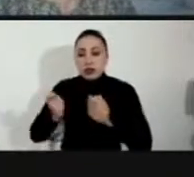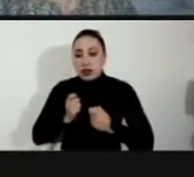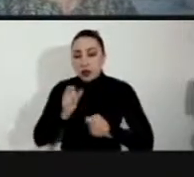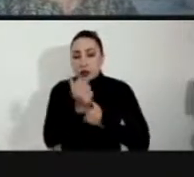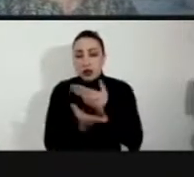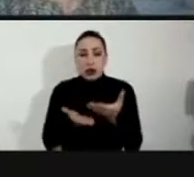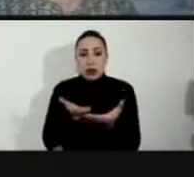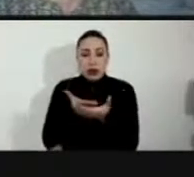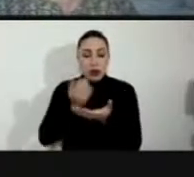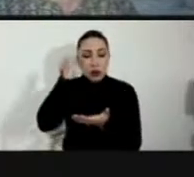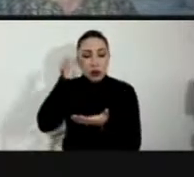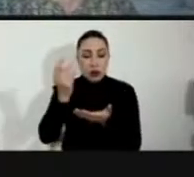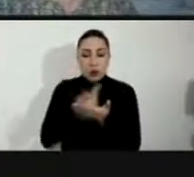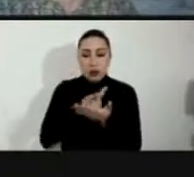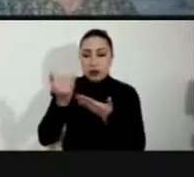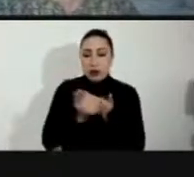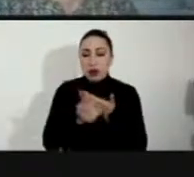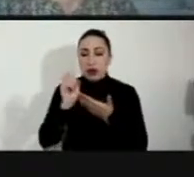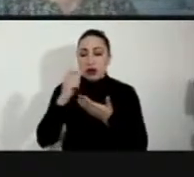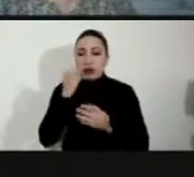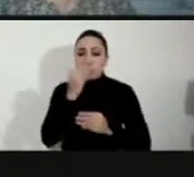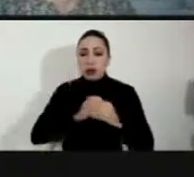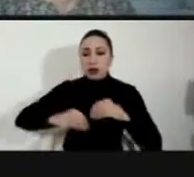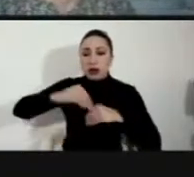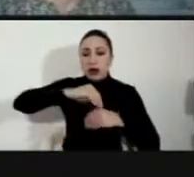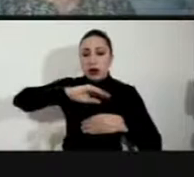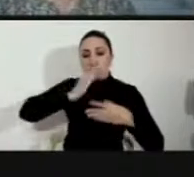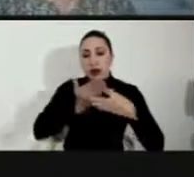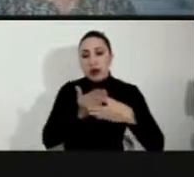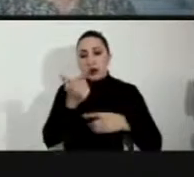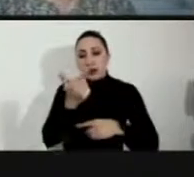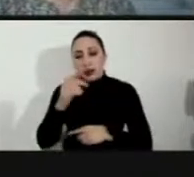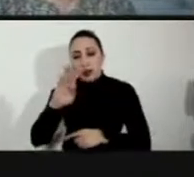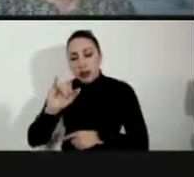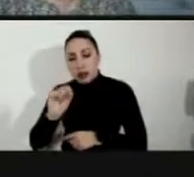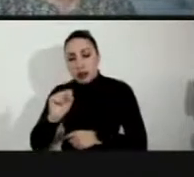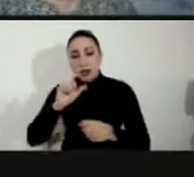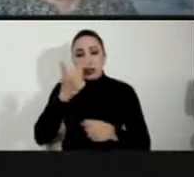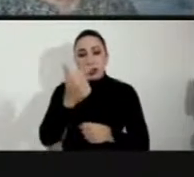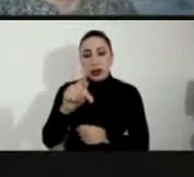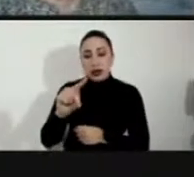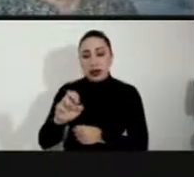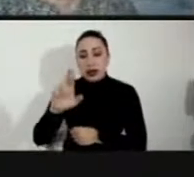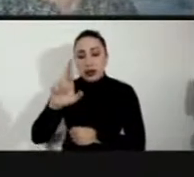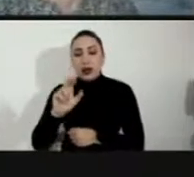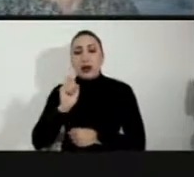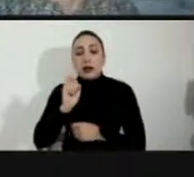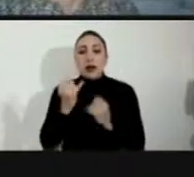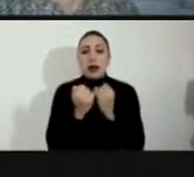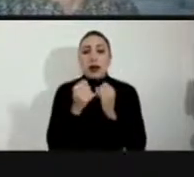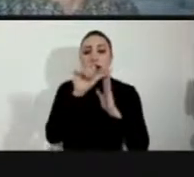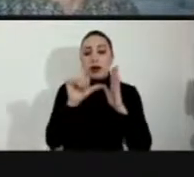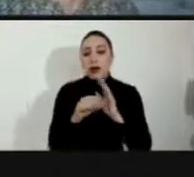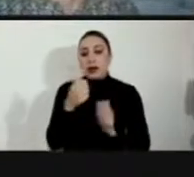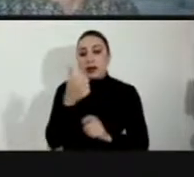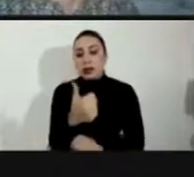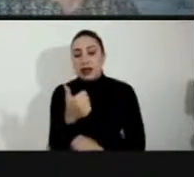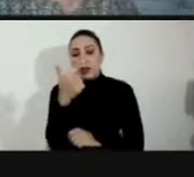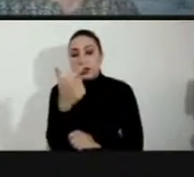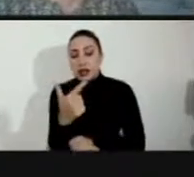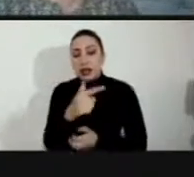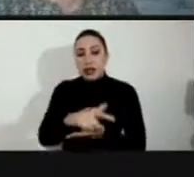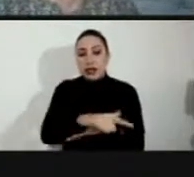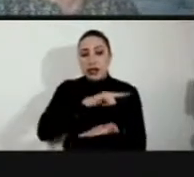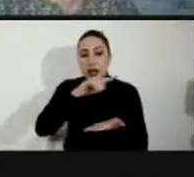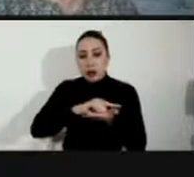se adicionan las fracciones 7 bis y 7 ter al artículo 3 y se reforman los artículos 6 y 7 de la Ley de Desarrollo Humano del Distrito